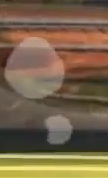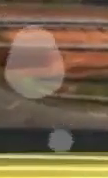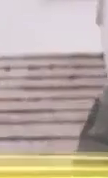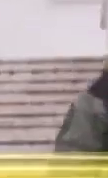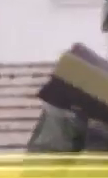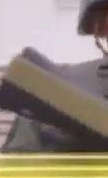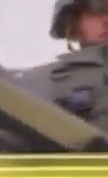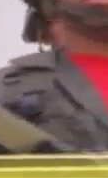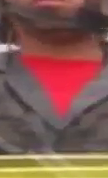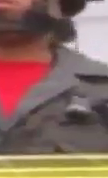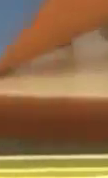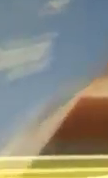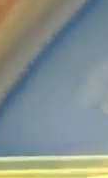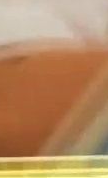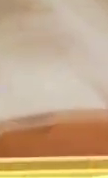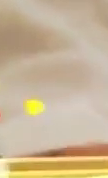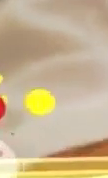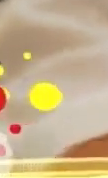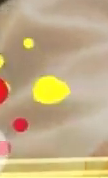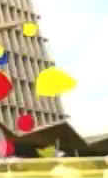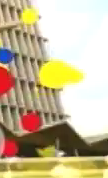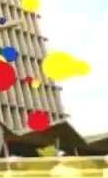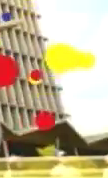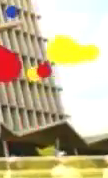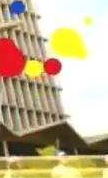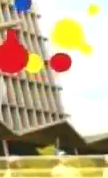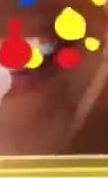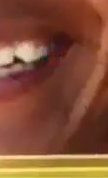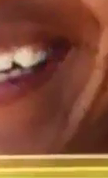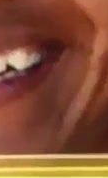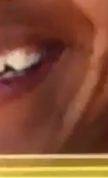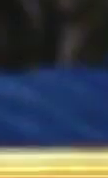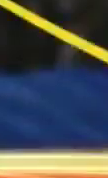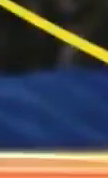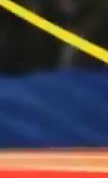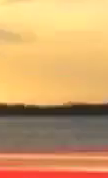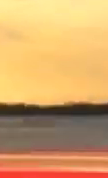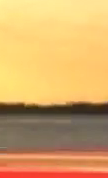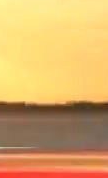Culminado esta transmisión conjunta de radio y televisión.